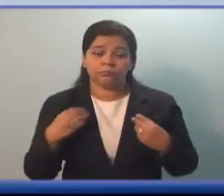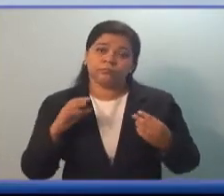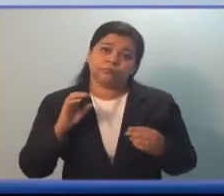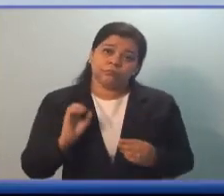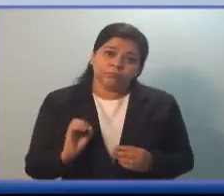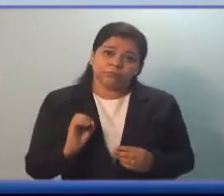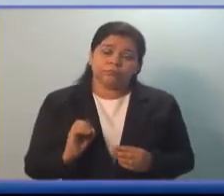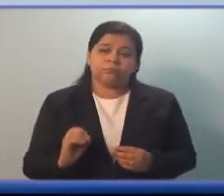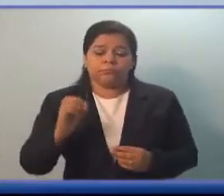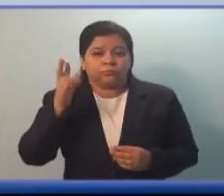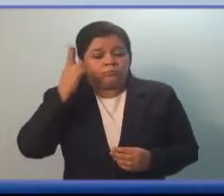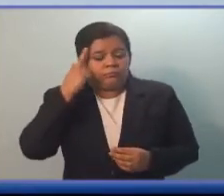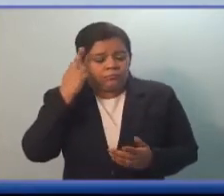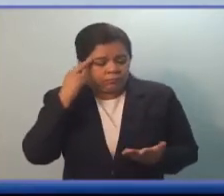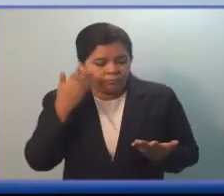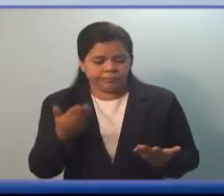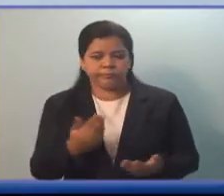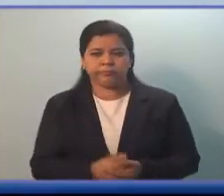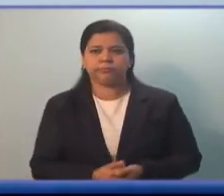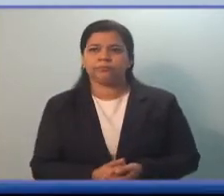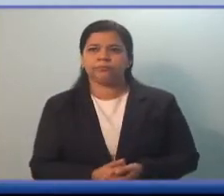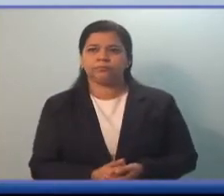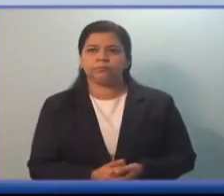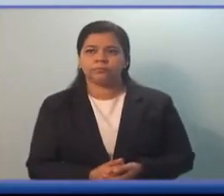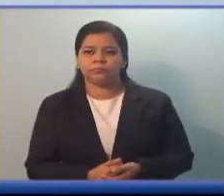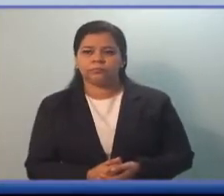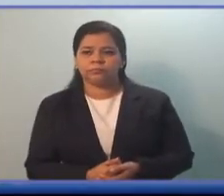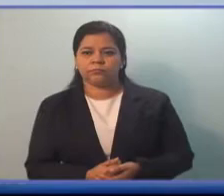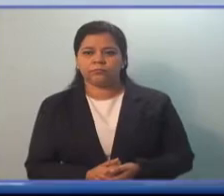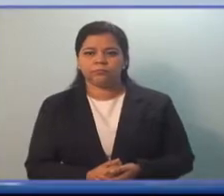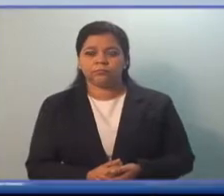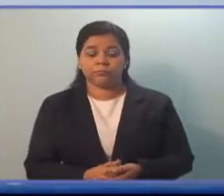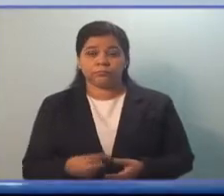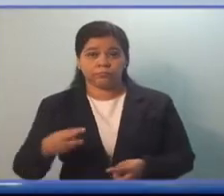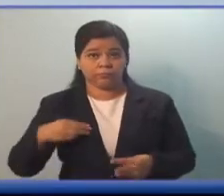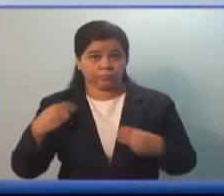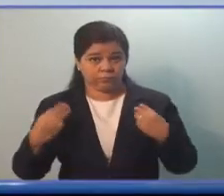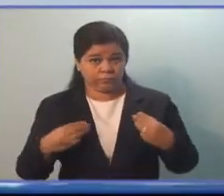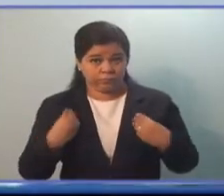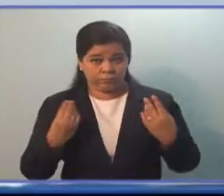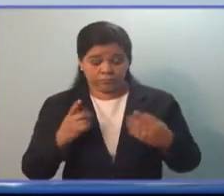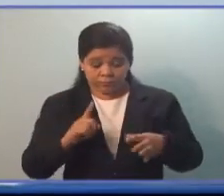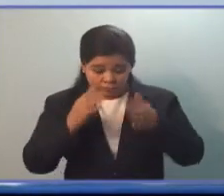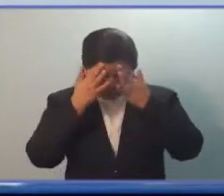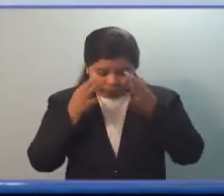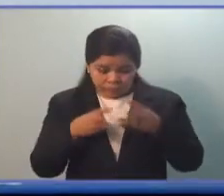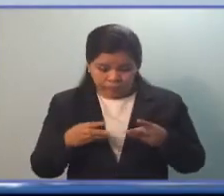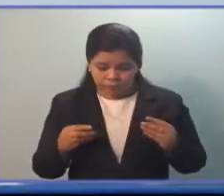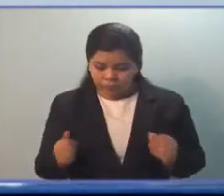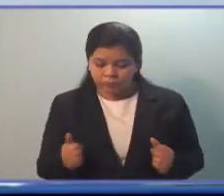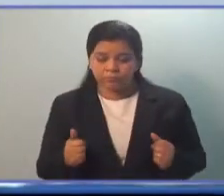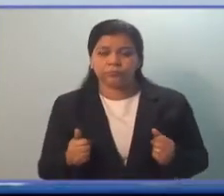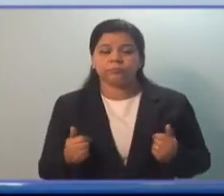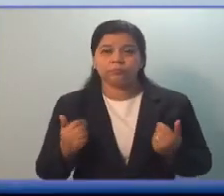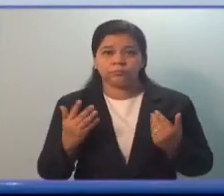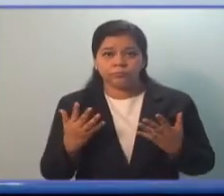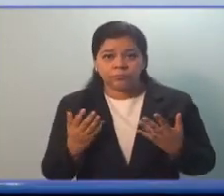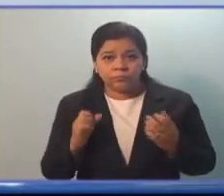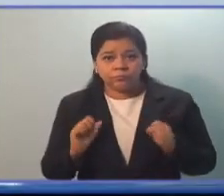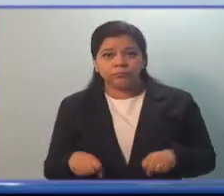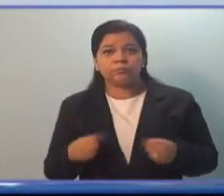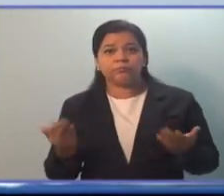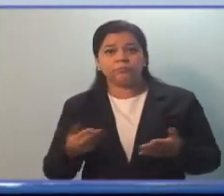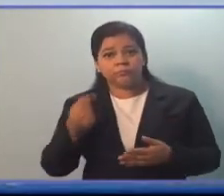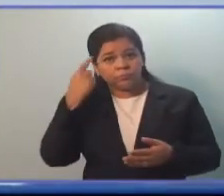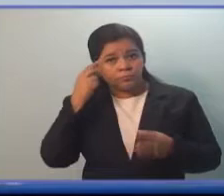la argumentación. La motivación de una sentencia o de una resolución pasa por realizar un análisis, lo que se